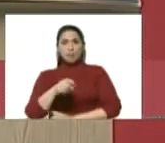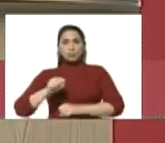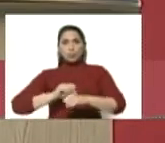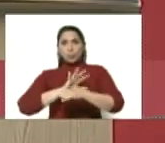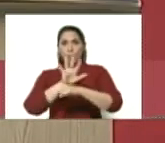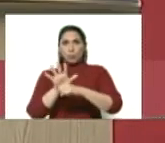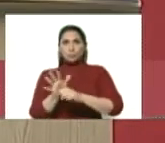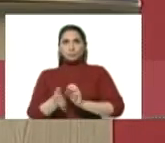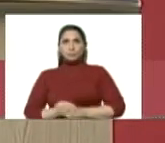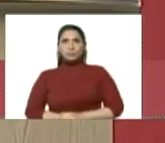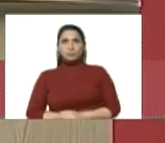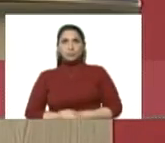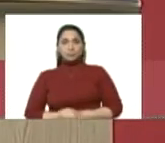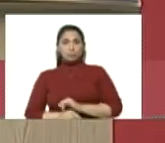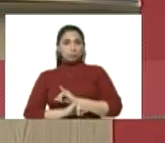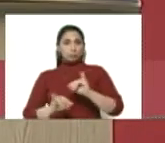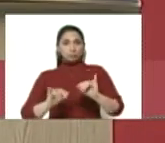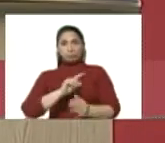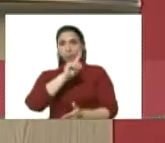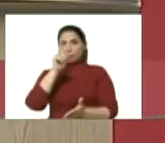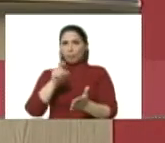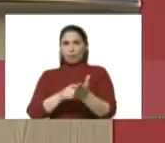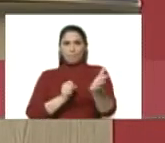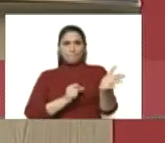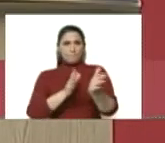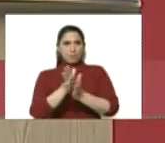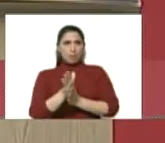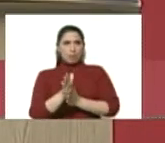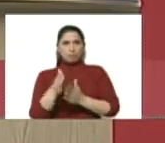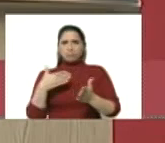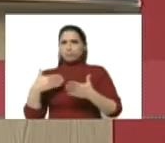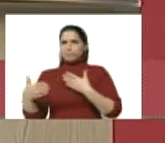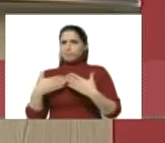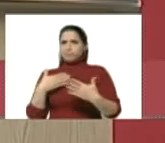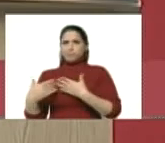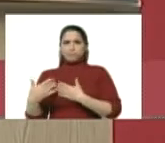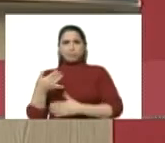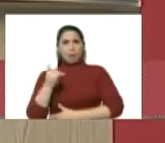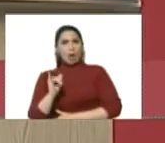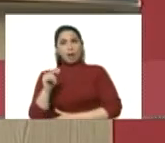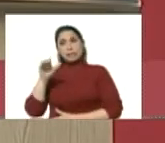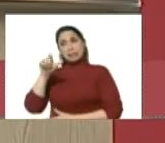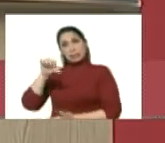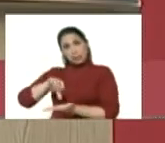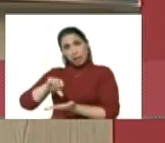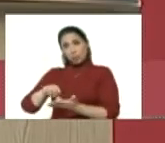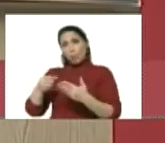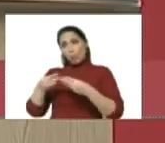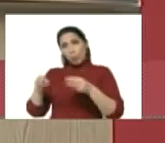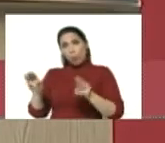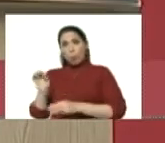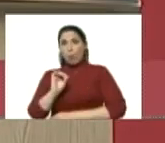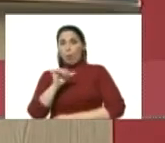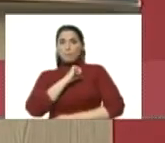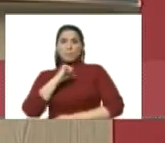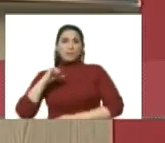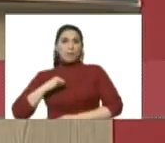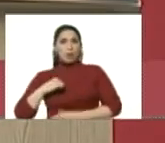COVID-19 y son absolutamente gratuitos, indistintamente que esté en un centro público o privado de